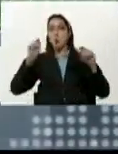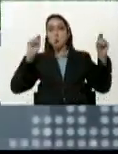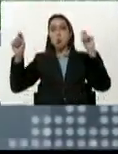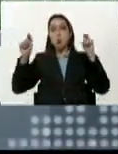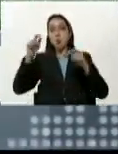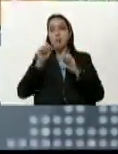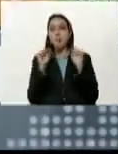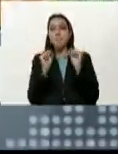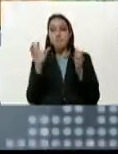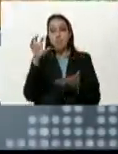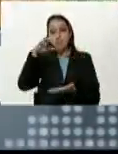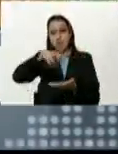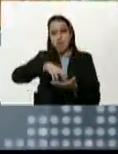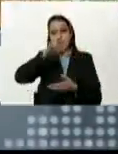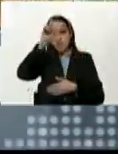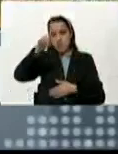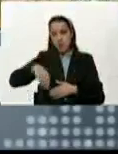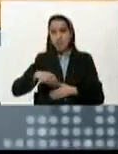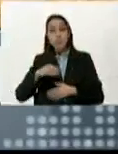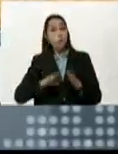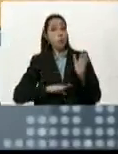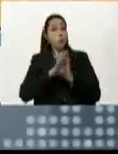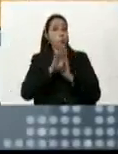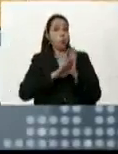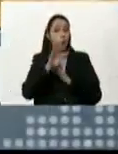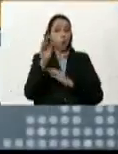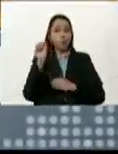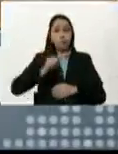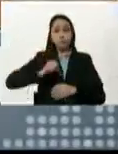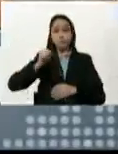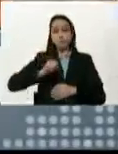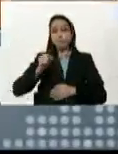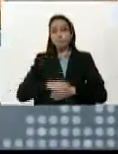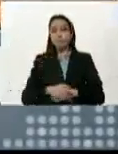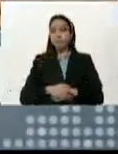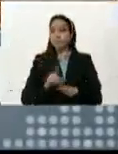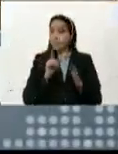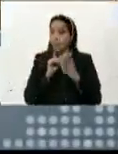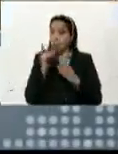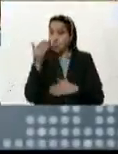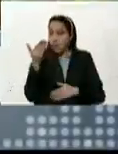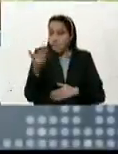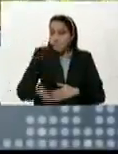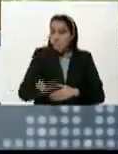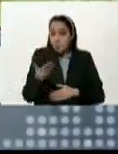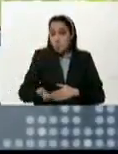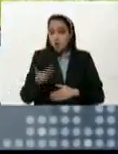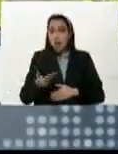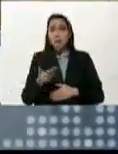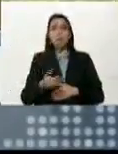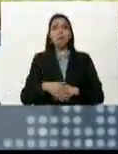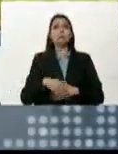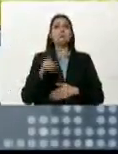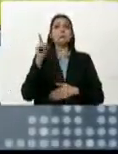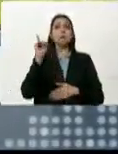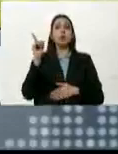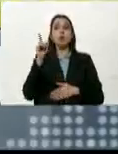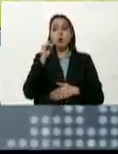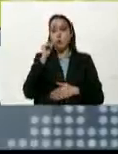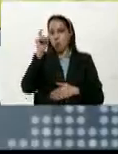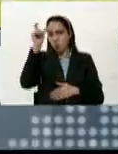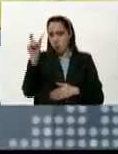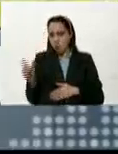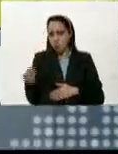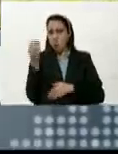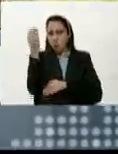pero también la reina productiva fíjense un dato muy importante allá está luis andrade